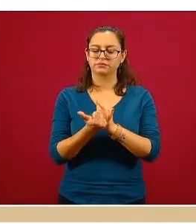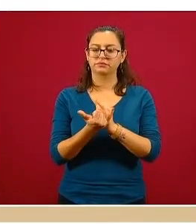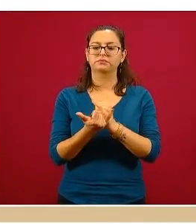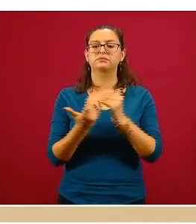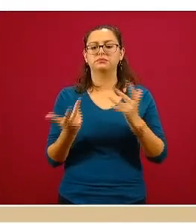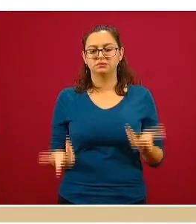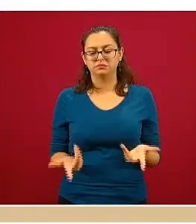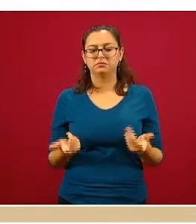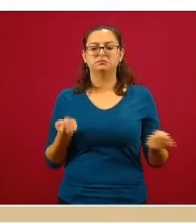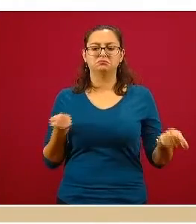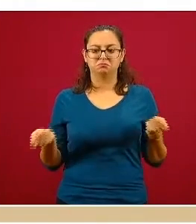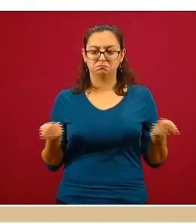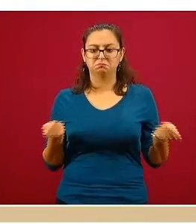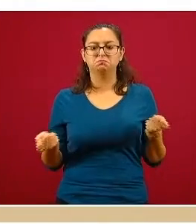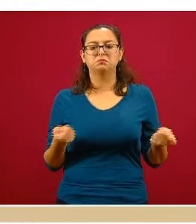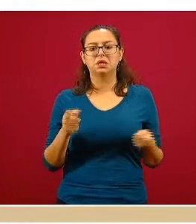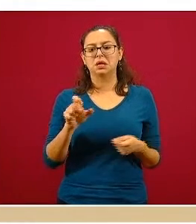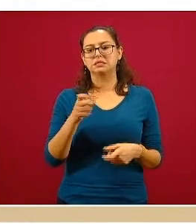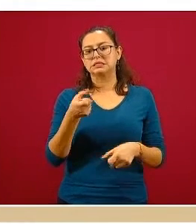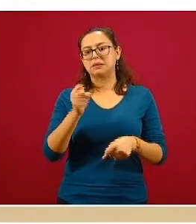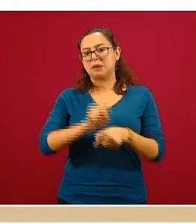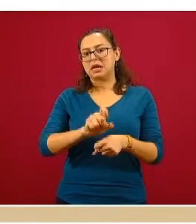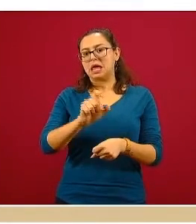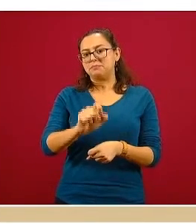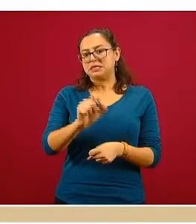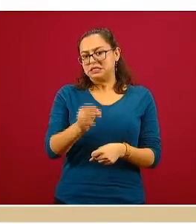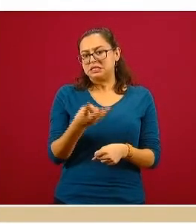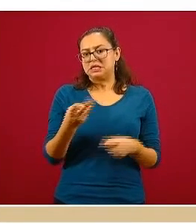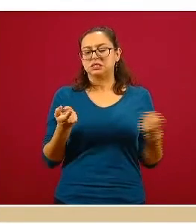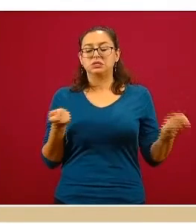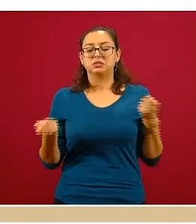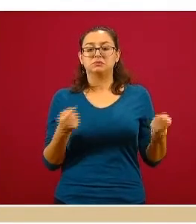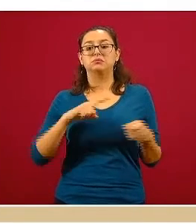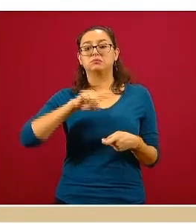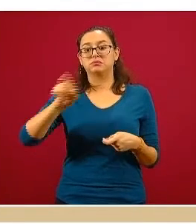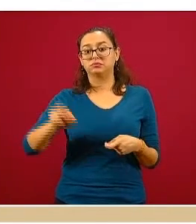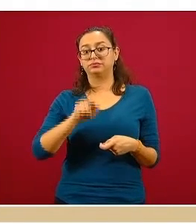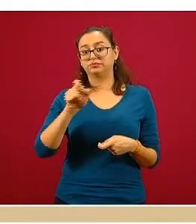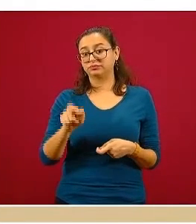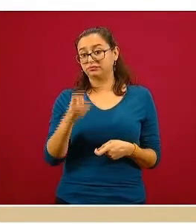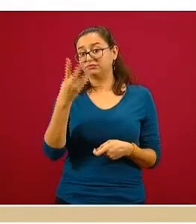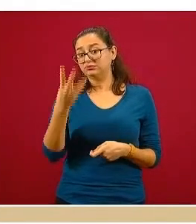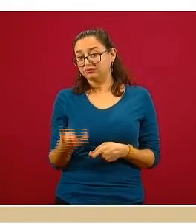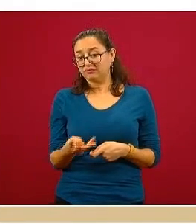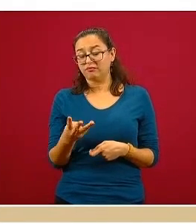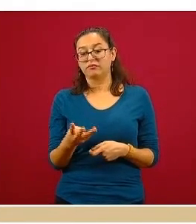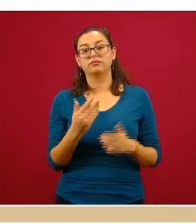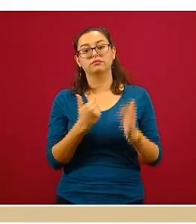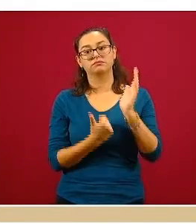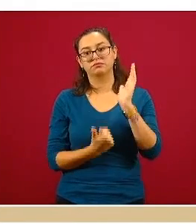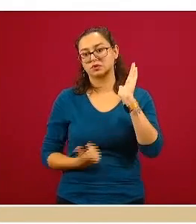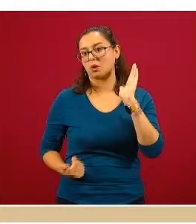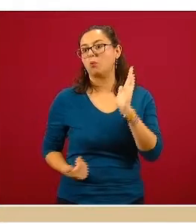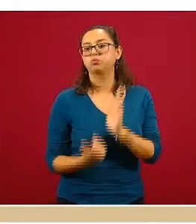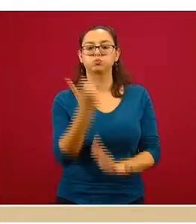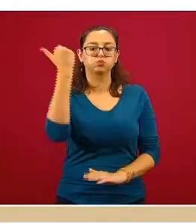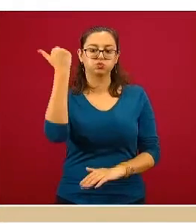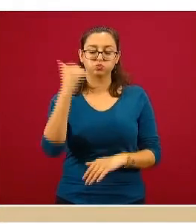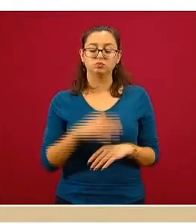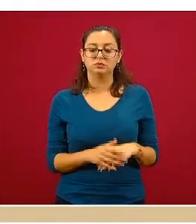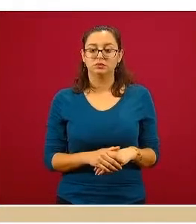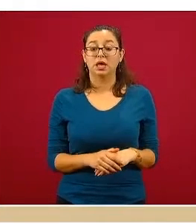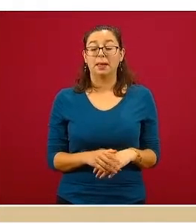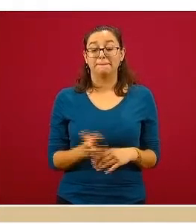epidemia bastante controlada hasta la semana 23 y a partir de la semana 24 empezamos a ver prácticamente el incremento. Sí llama